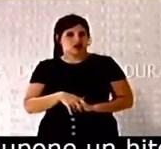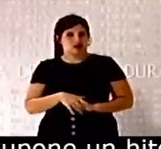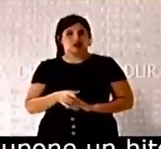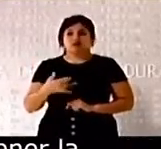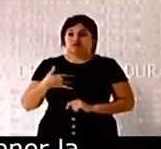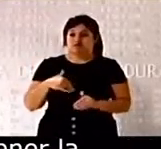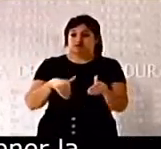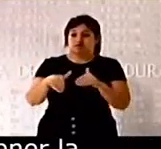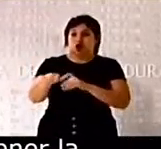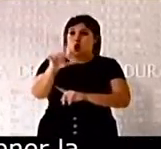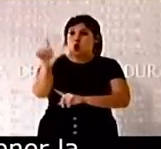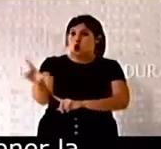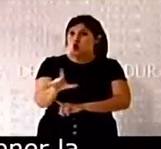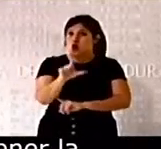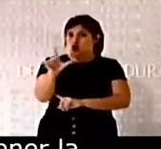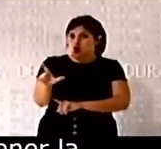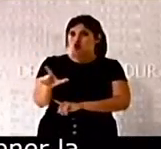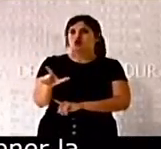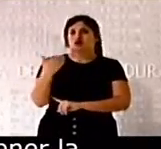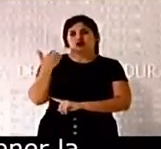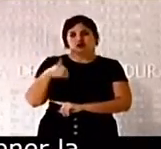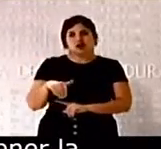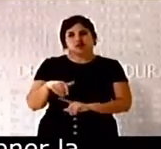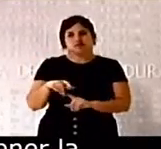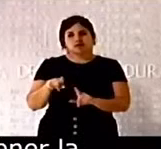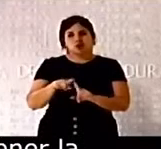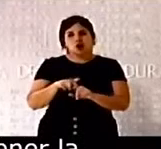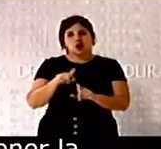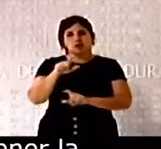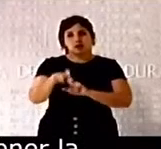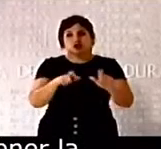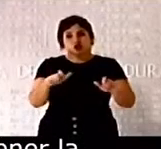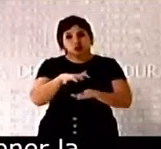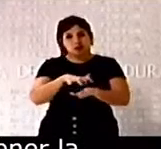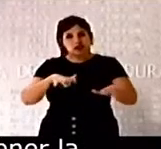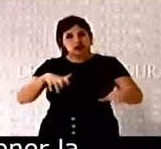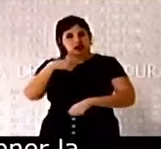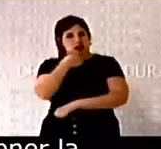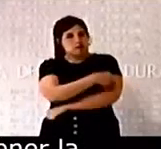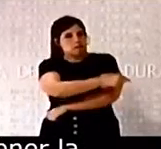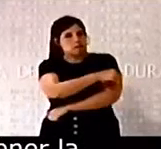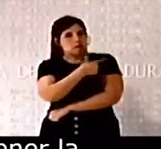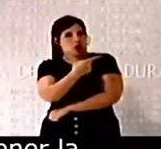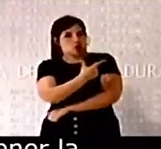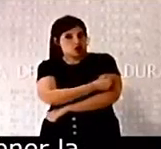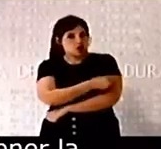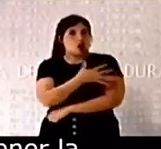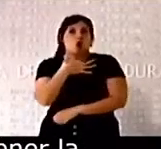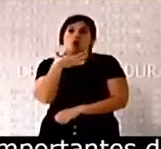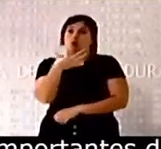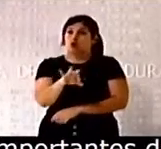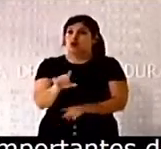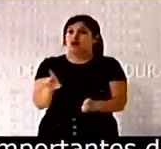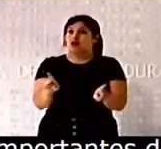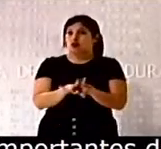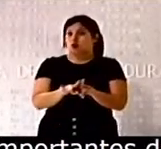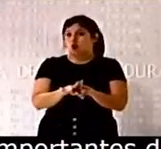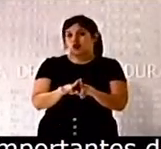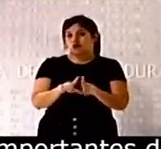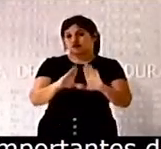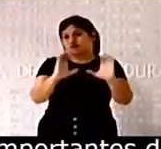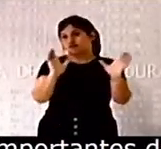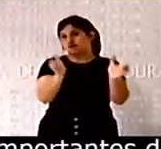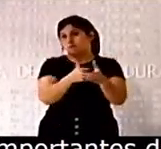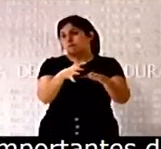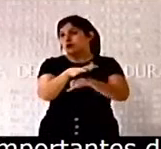de julio poder alcanzar unas cifras muy importantes de vacunación que nos lleven prácticamente a una inmunidad de grupo, como nos